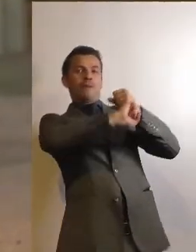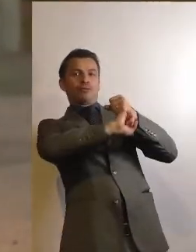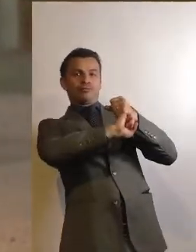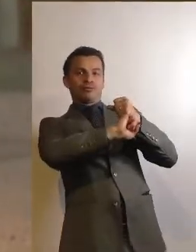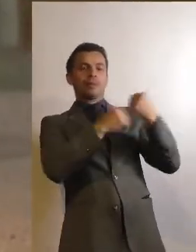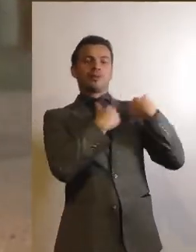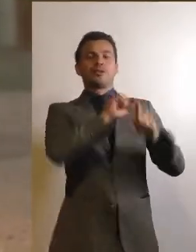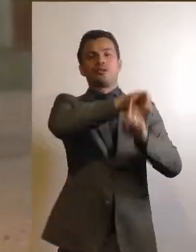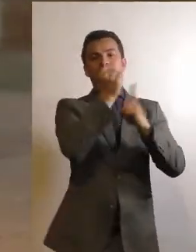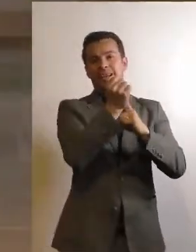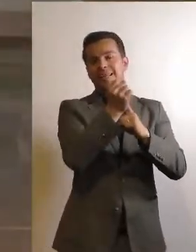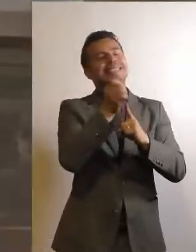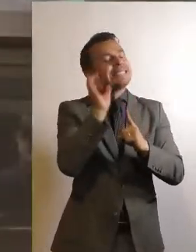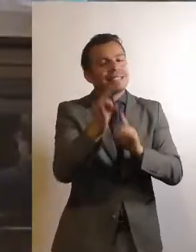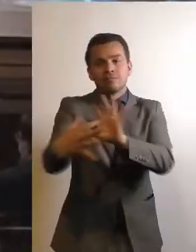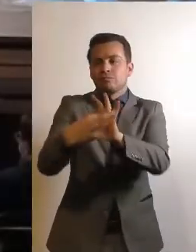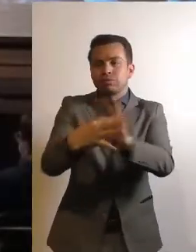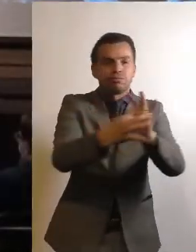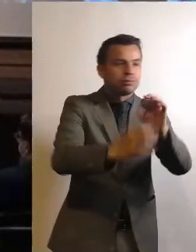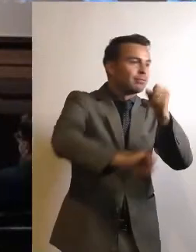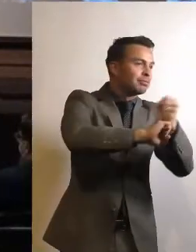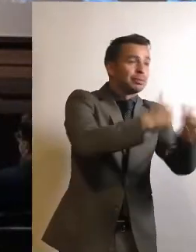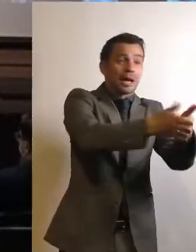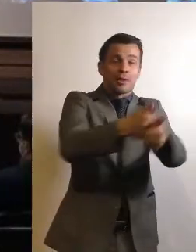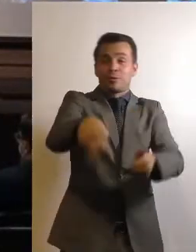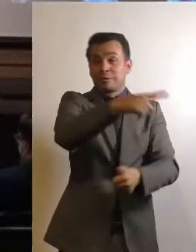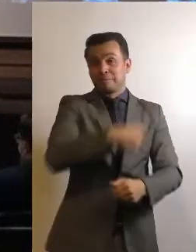uno de ustedes. Muchas gracias.